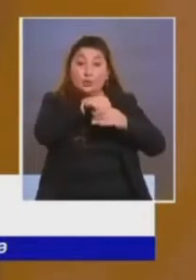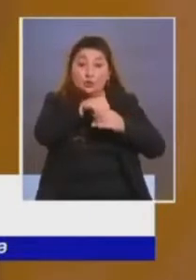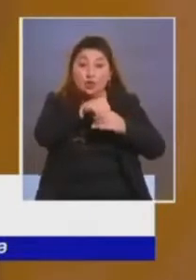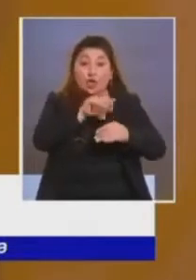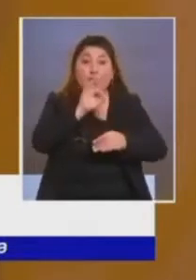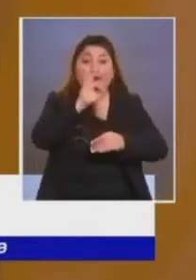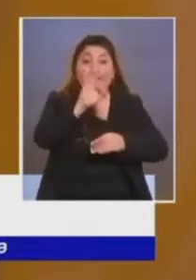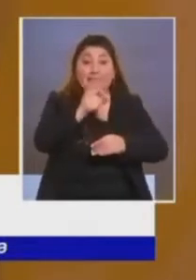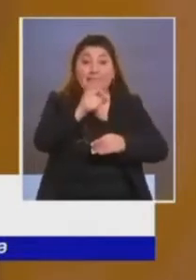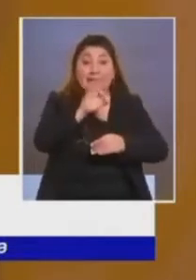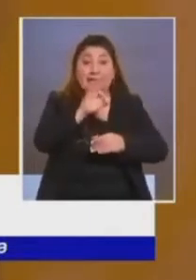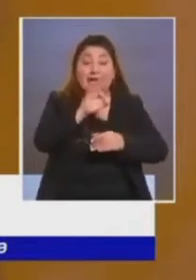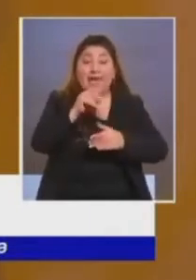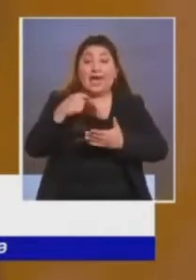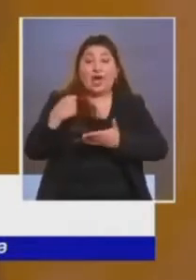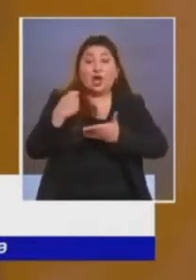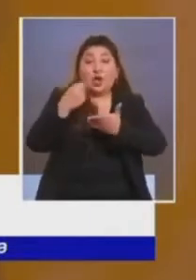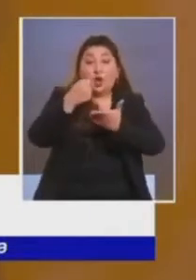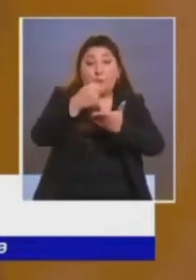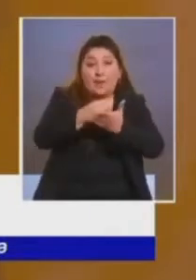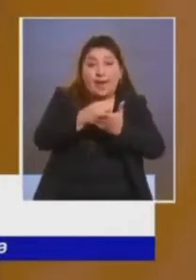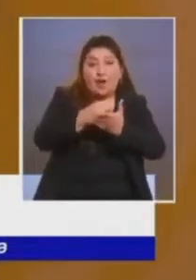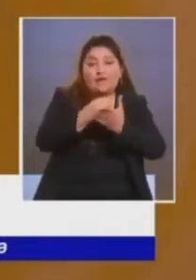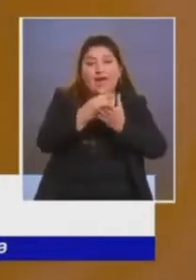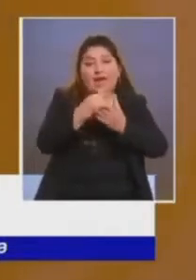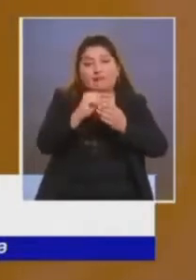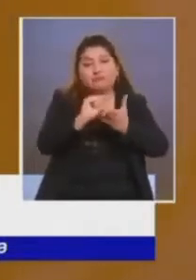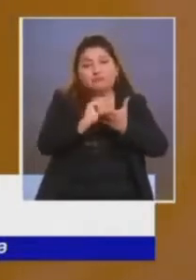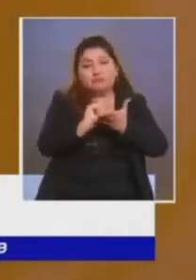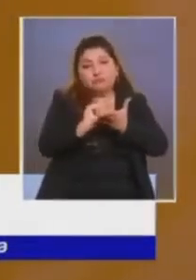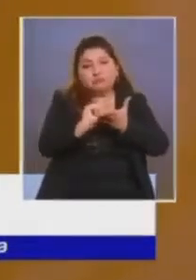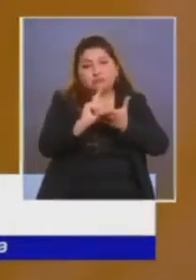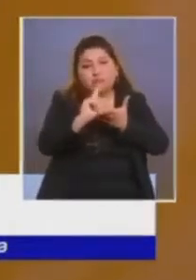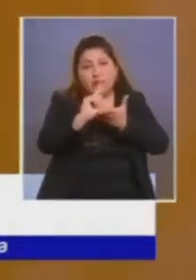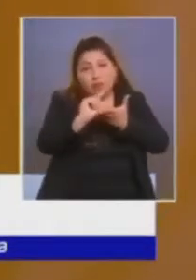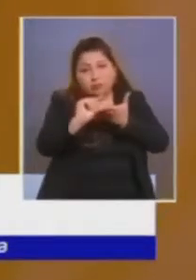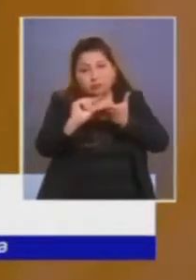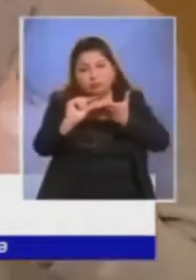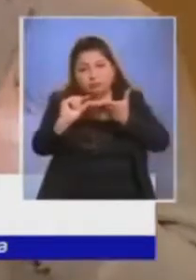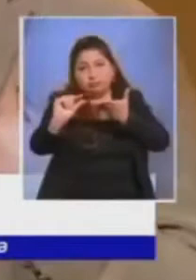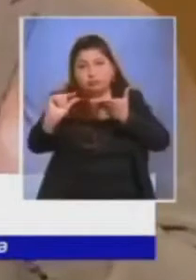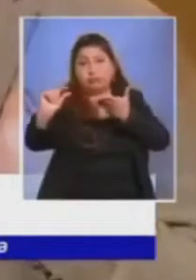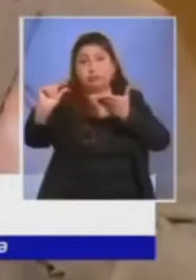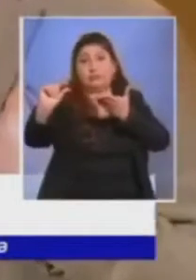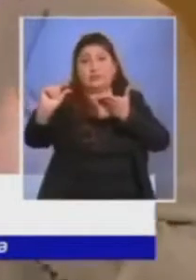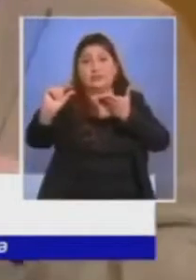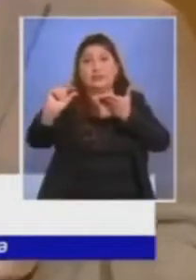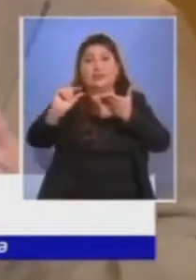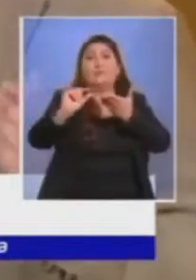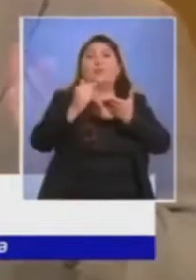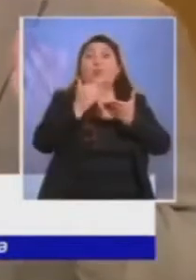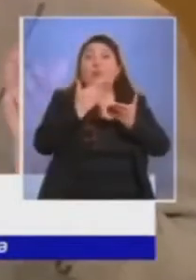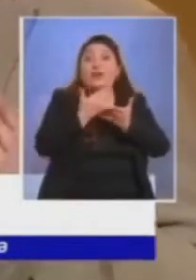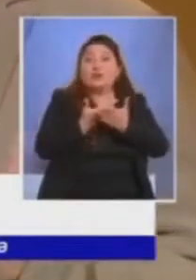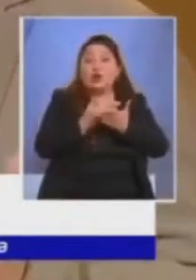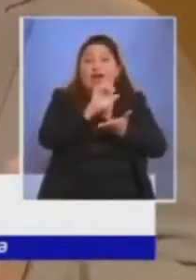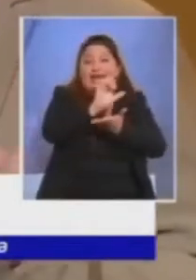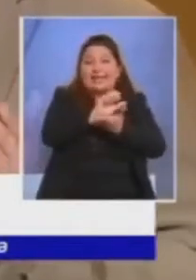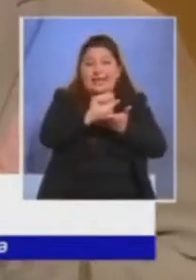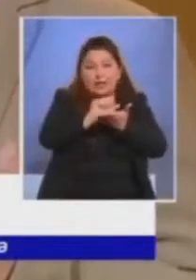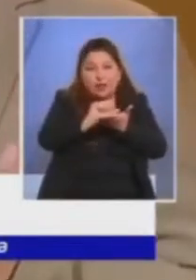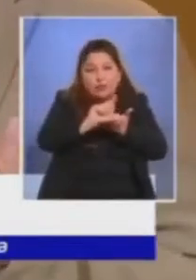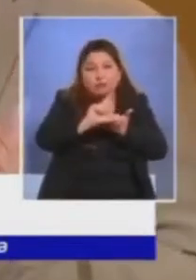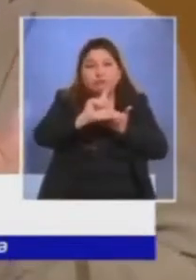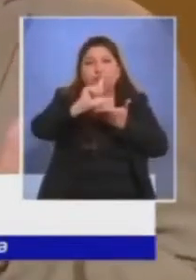copago progresivamente va a ir desapareciendo en la medida en que aumente el aporte del Estado. Lo que nosotros creemos es que hay que resguardar